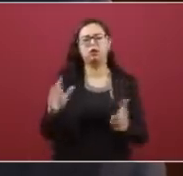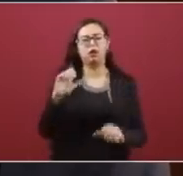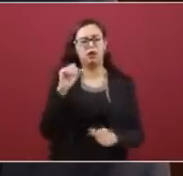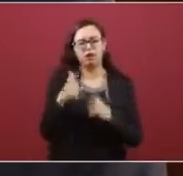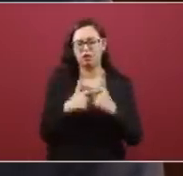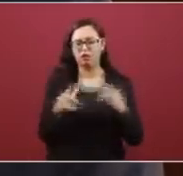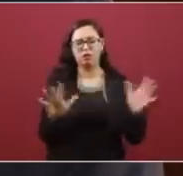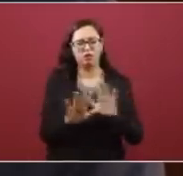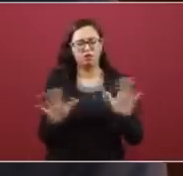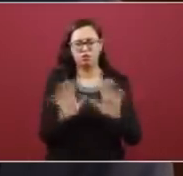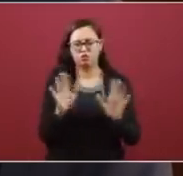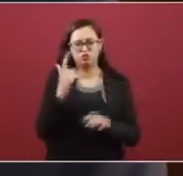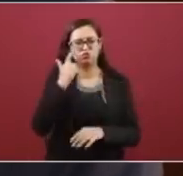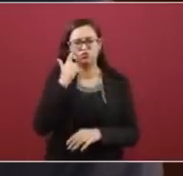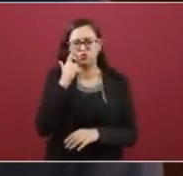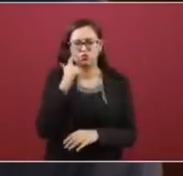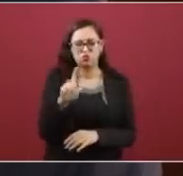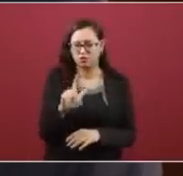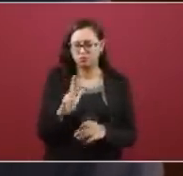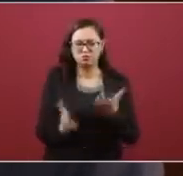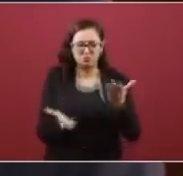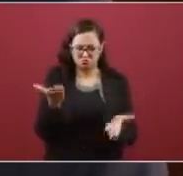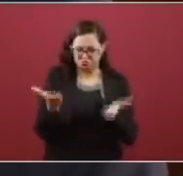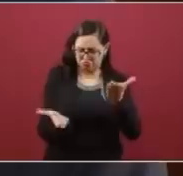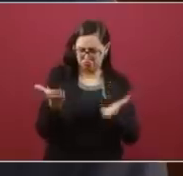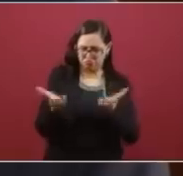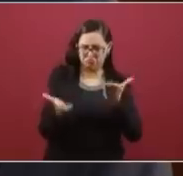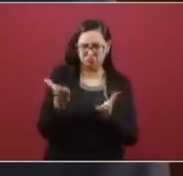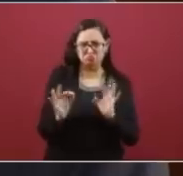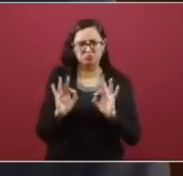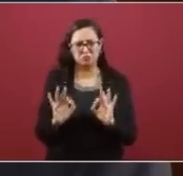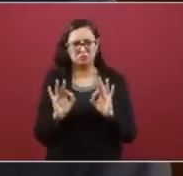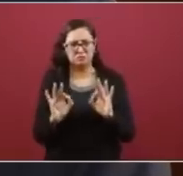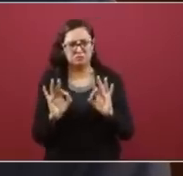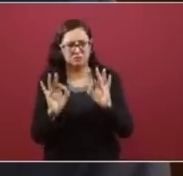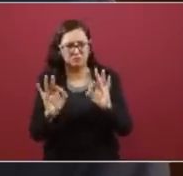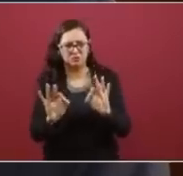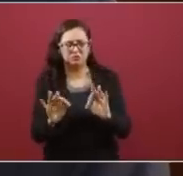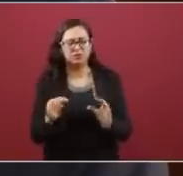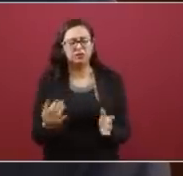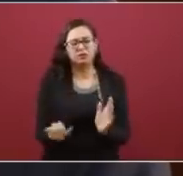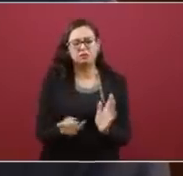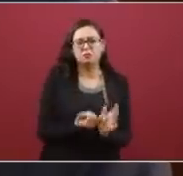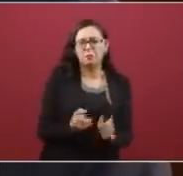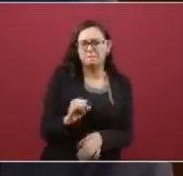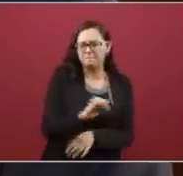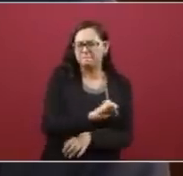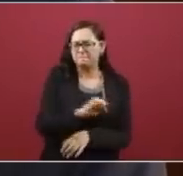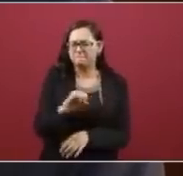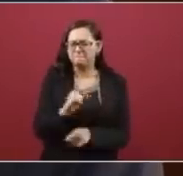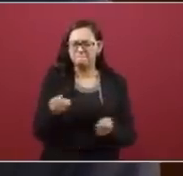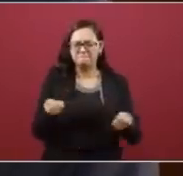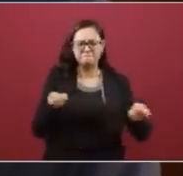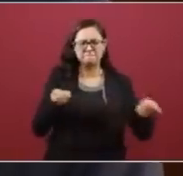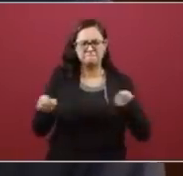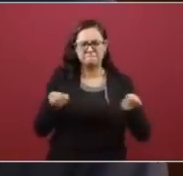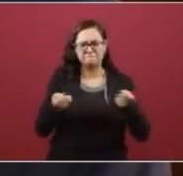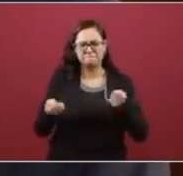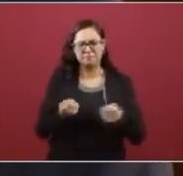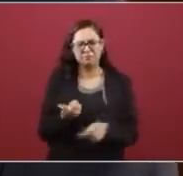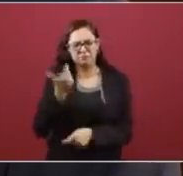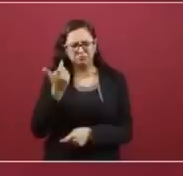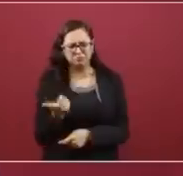Eh Si mantenemos baja la inflación Y tenemos eh, un peso